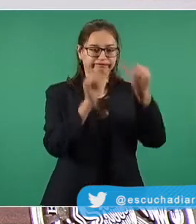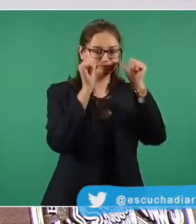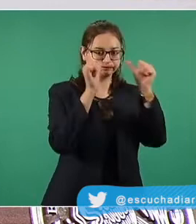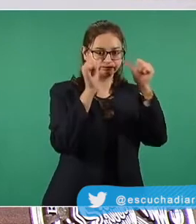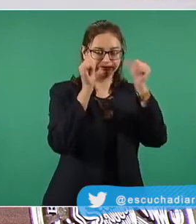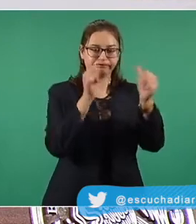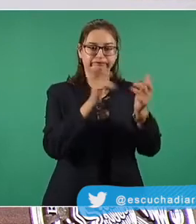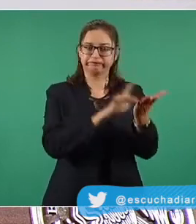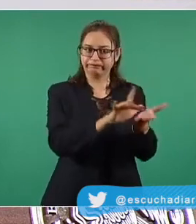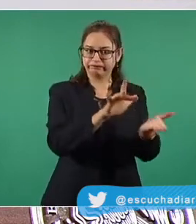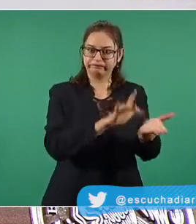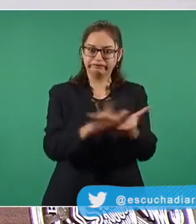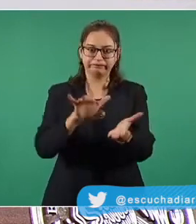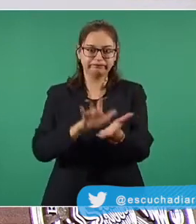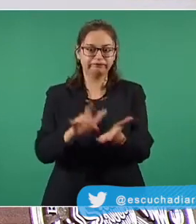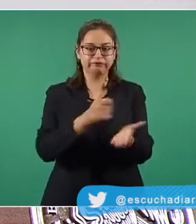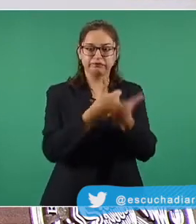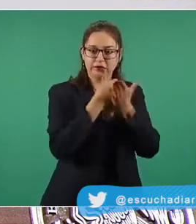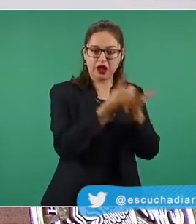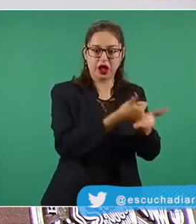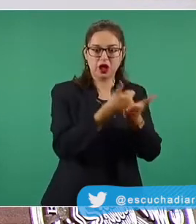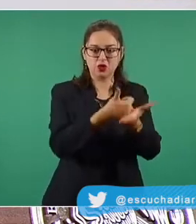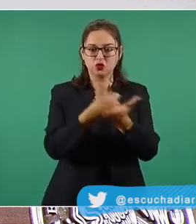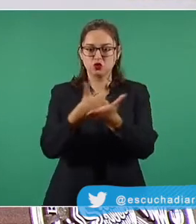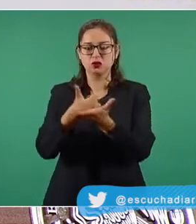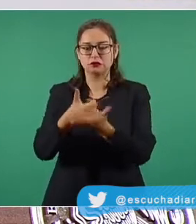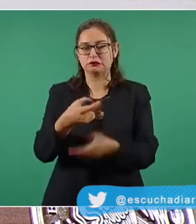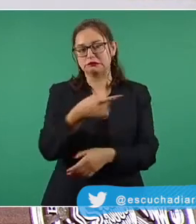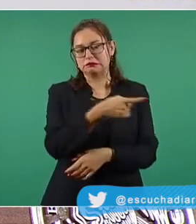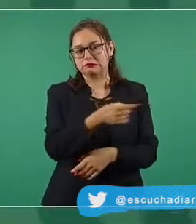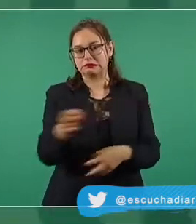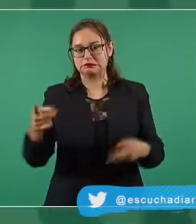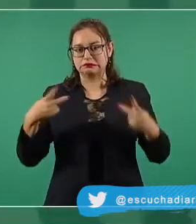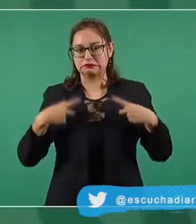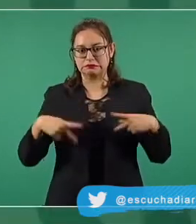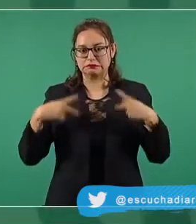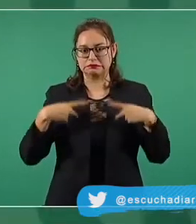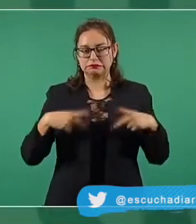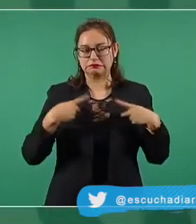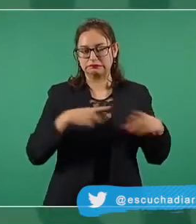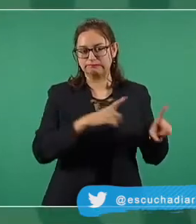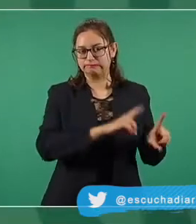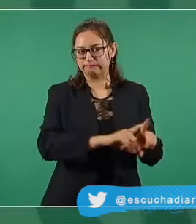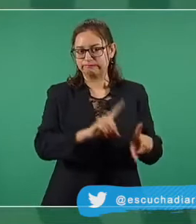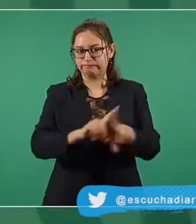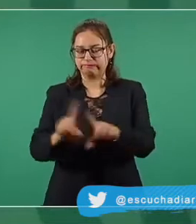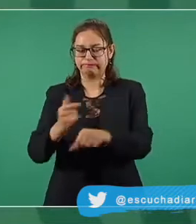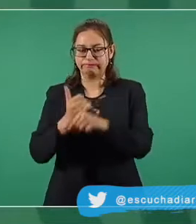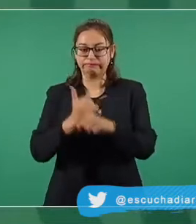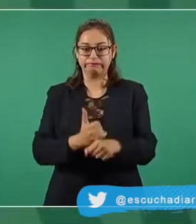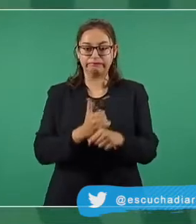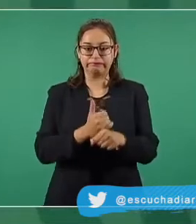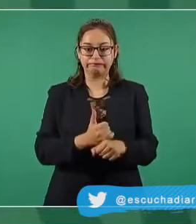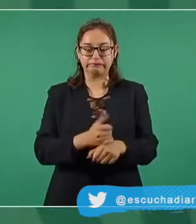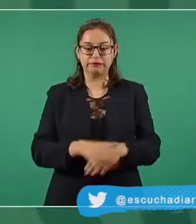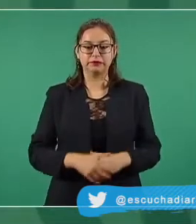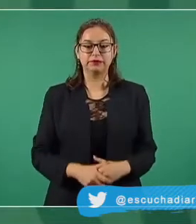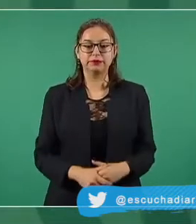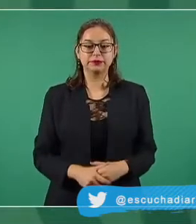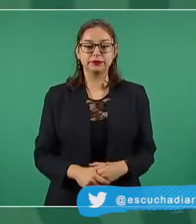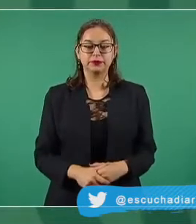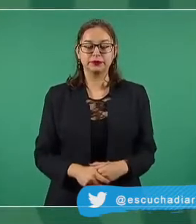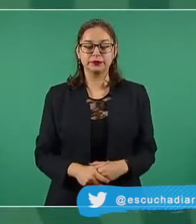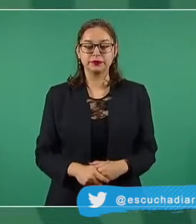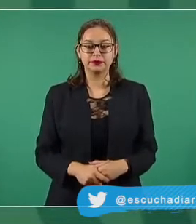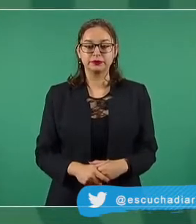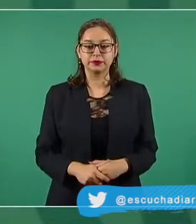Nicaragua más adelante. Estas donaciones son posibles porque se está acelerando la llegada de vacunas, y esta misma semana arribarán a